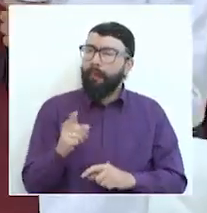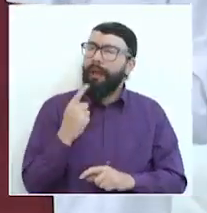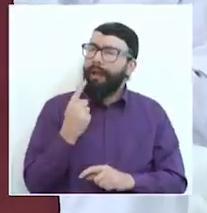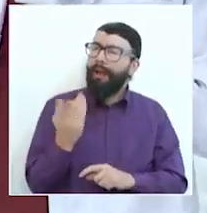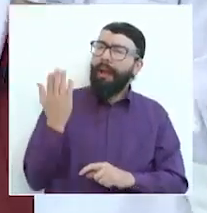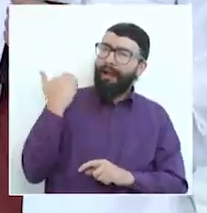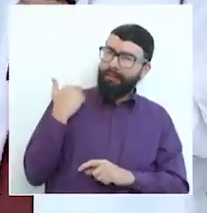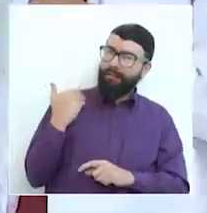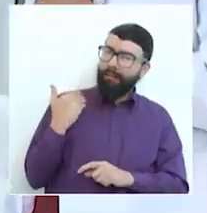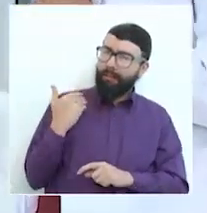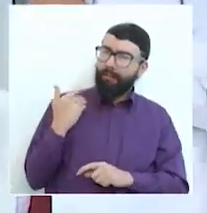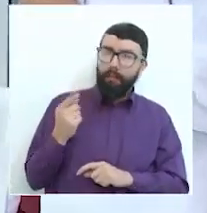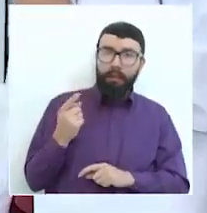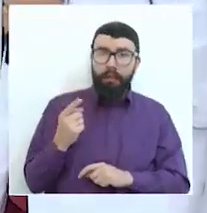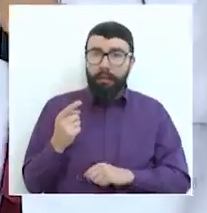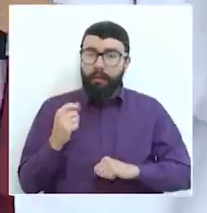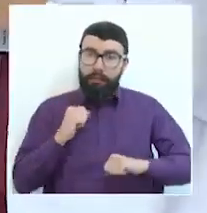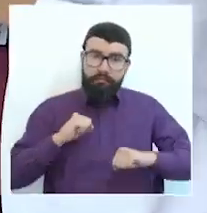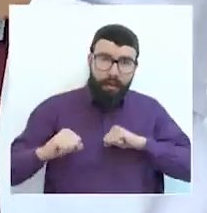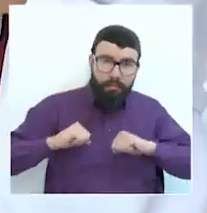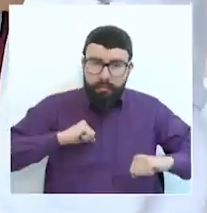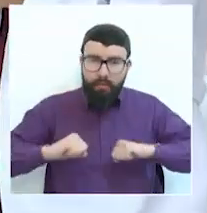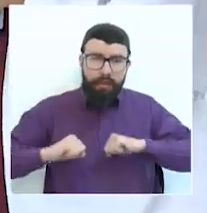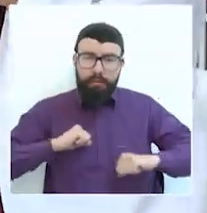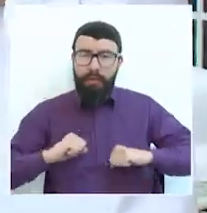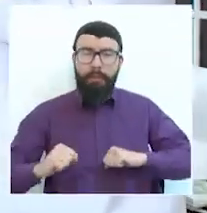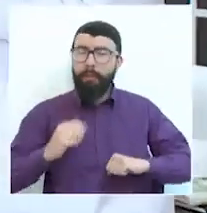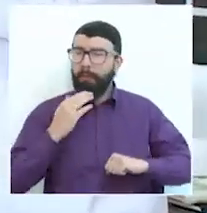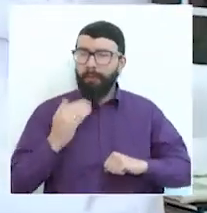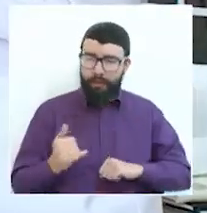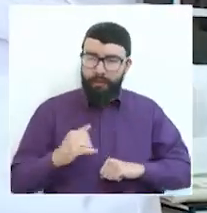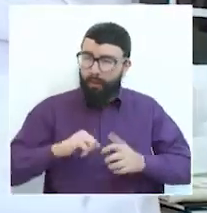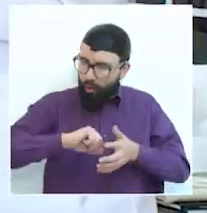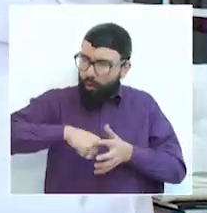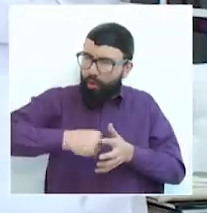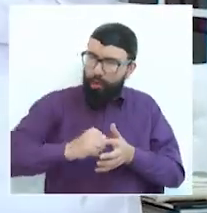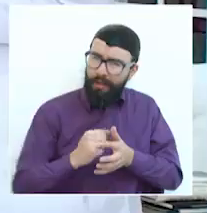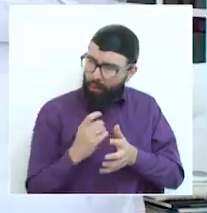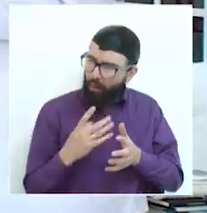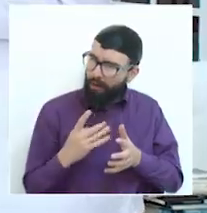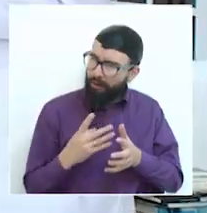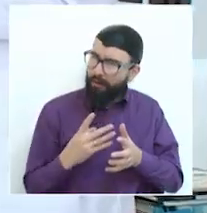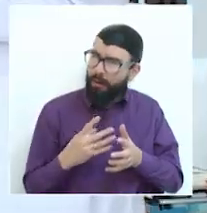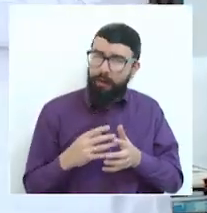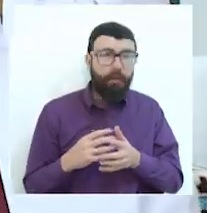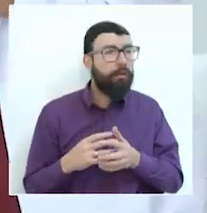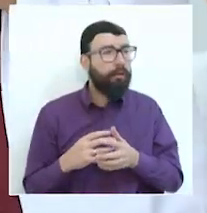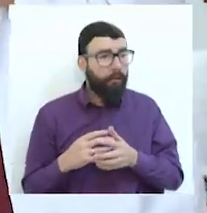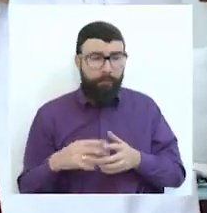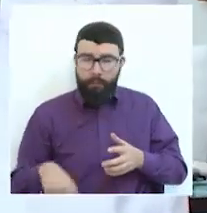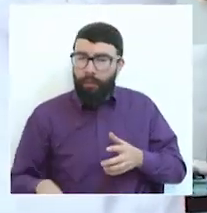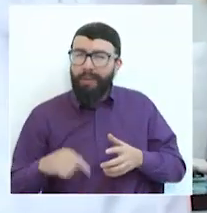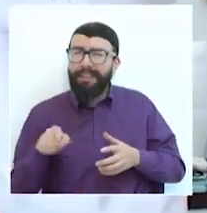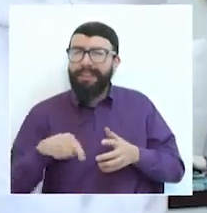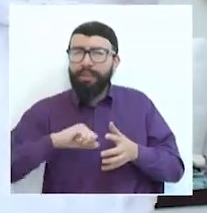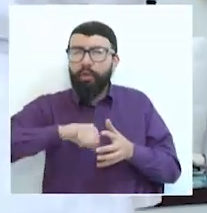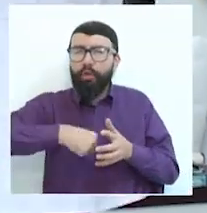que los movimientos de impacto te duelen. En las rodillas tienes... En esta rodilla, sí, hace